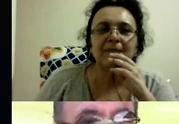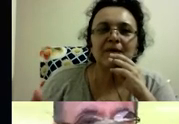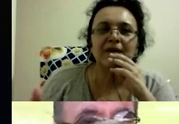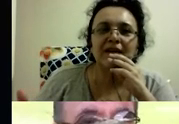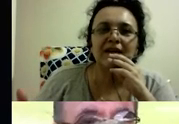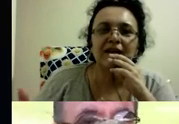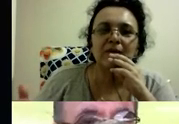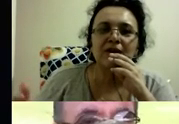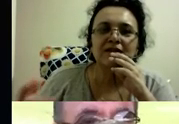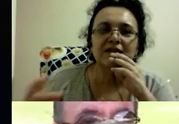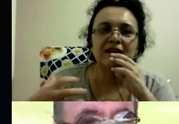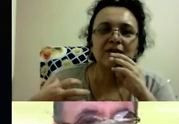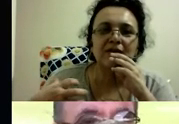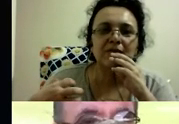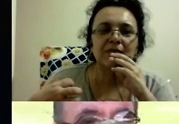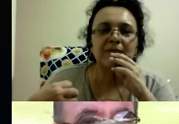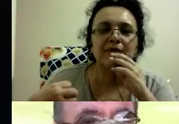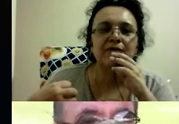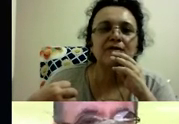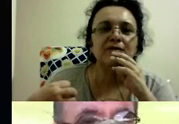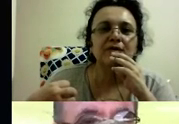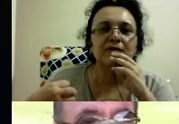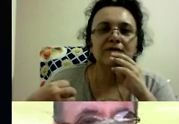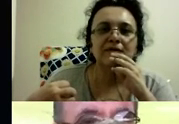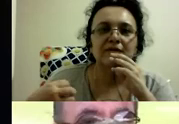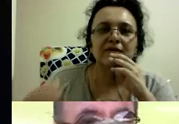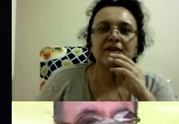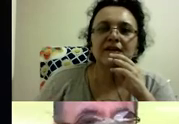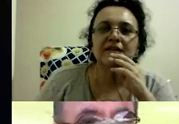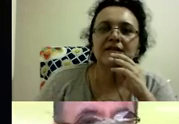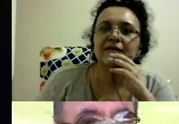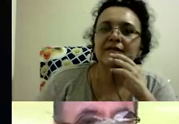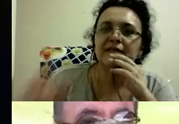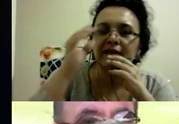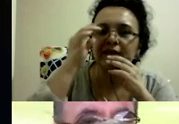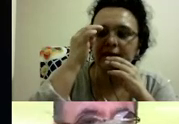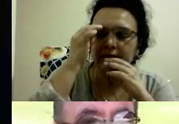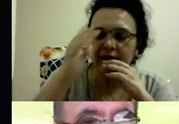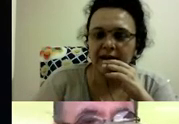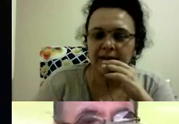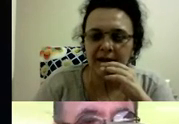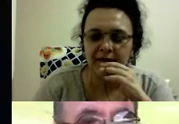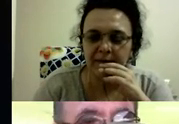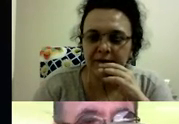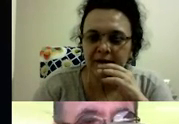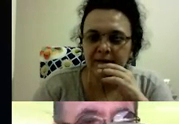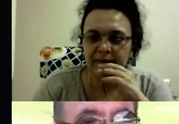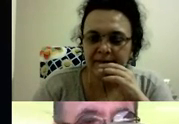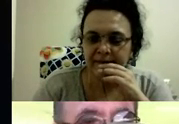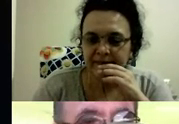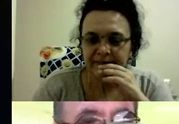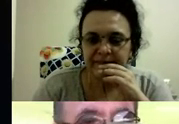en cambio, el wish es algo como más profundo. Más profundo, ok. Ajá. Okay. Thank you. ¿Alguien más iba a